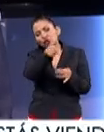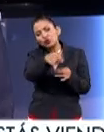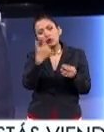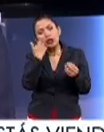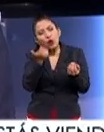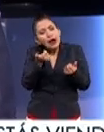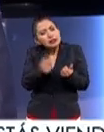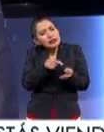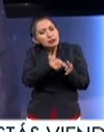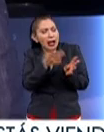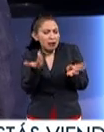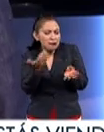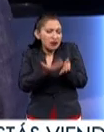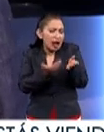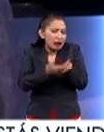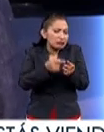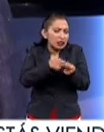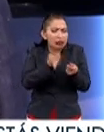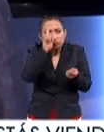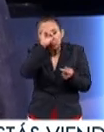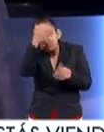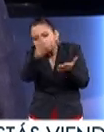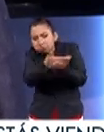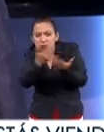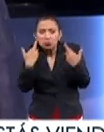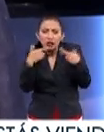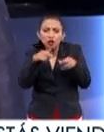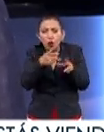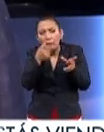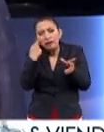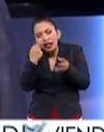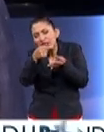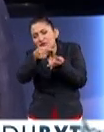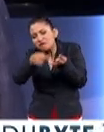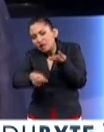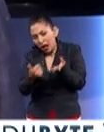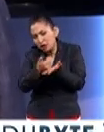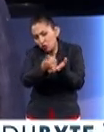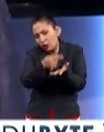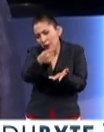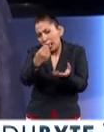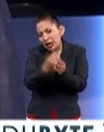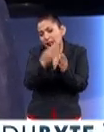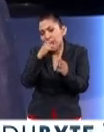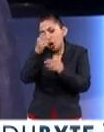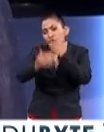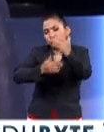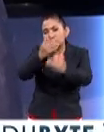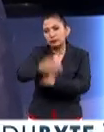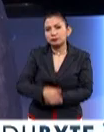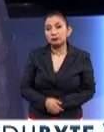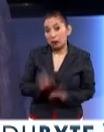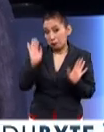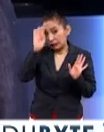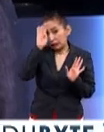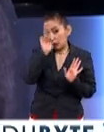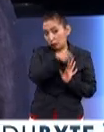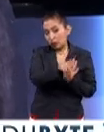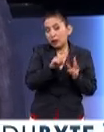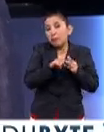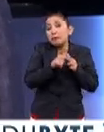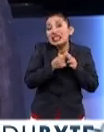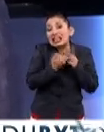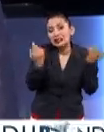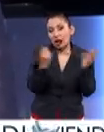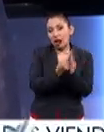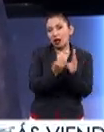que fueran de esta forma, y podemos sugerirle a los maestros un camino para que esos asuntos se vayan desarrollando, pensando que además son